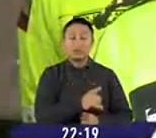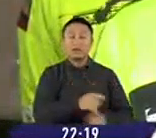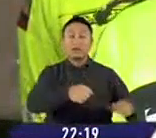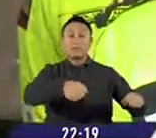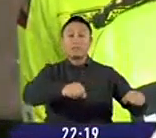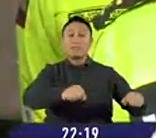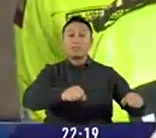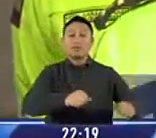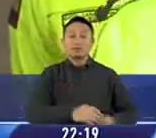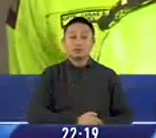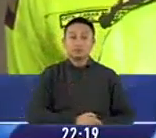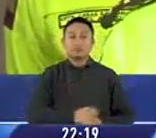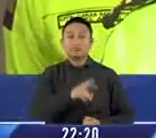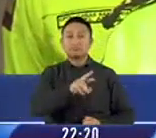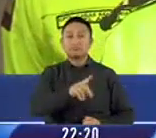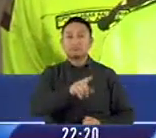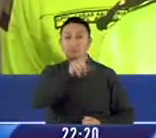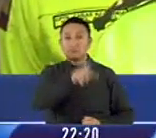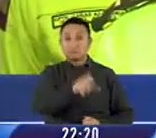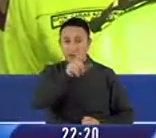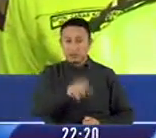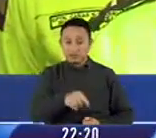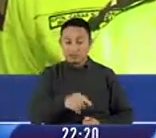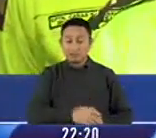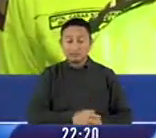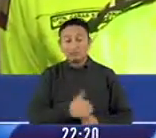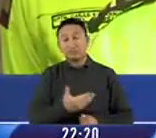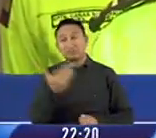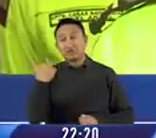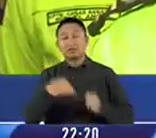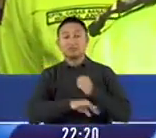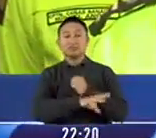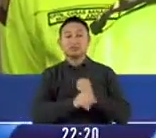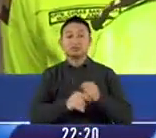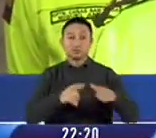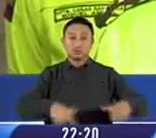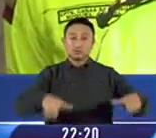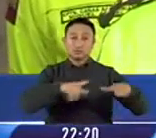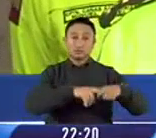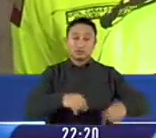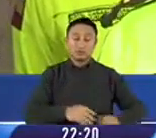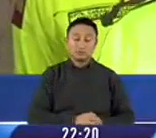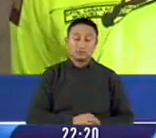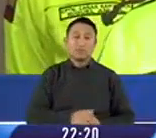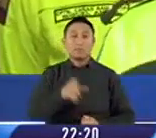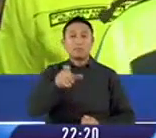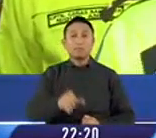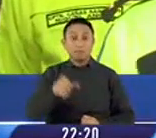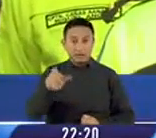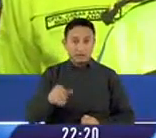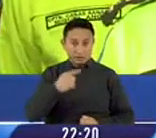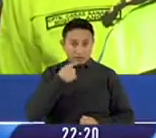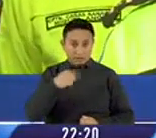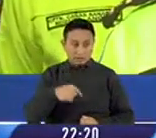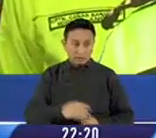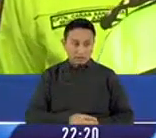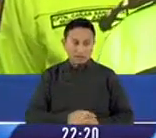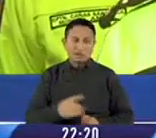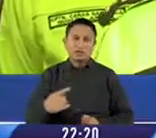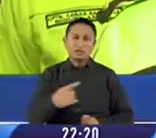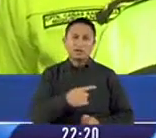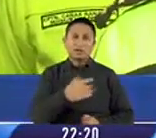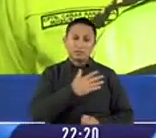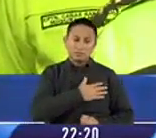motocicleta algunas personas cometieron algunos delitos en este lugar, porque moradores del sector también supieron manifestar que habían